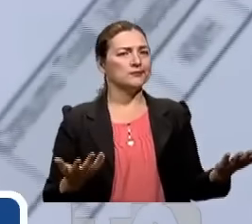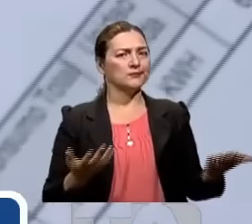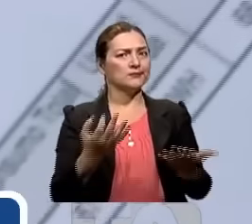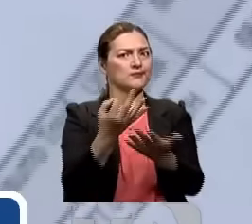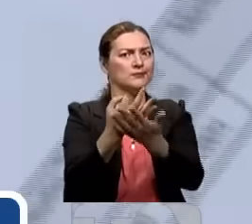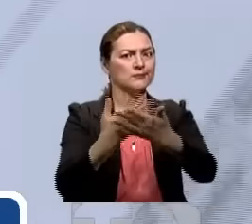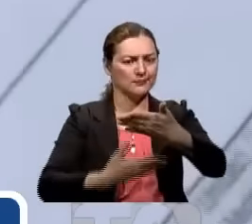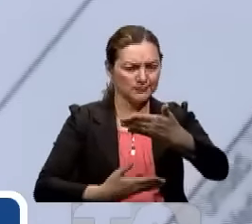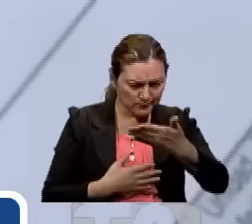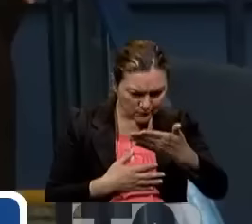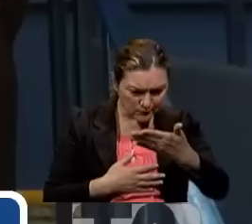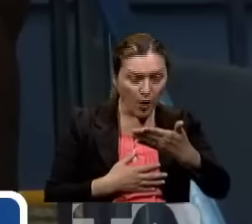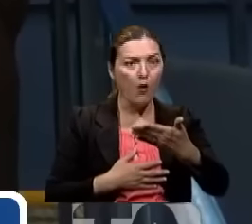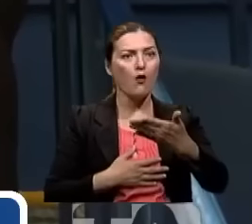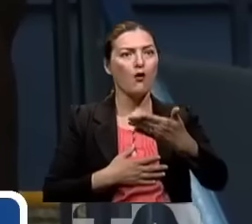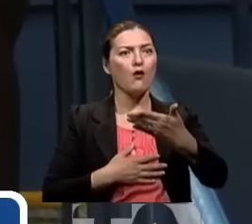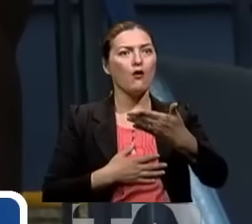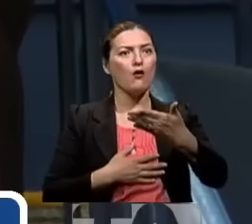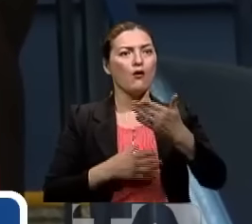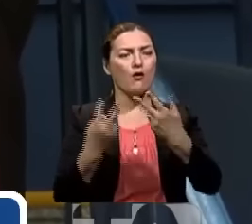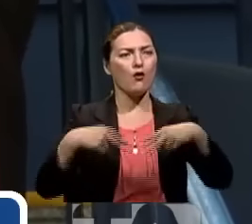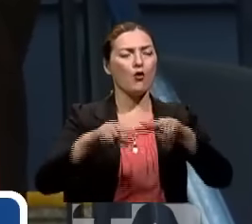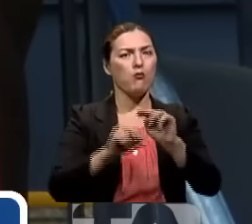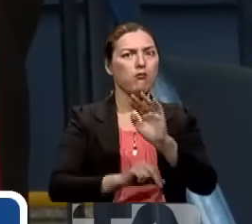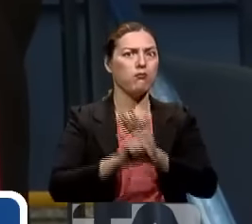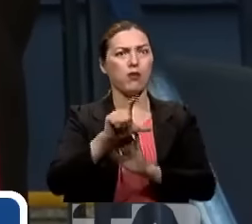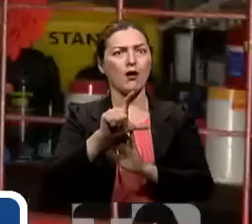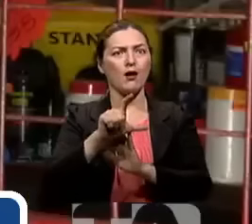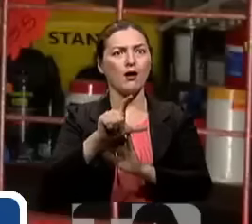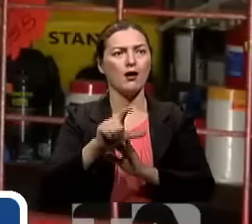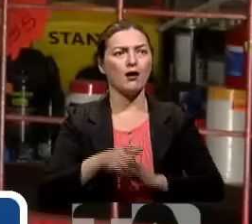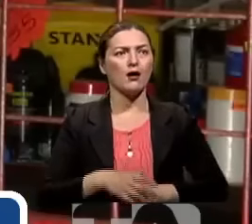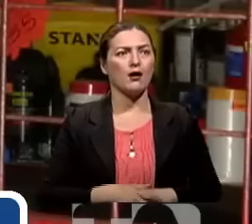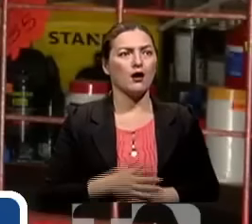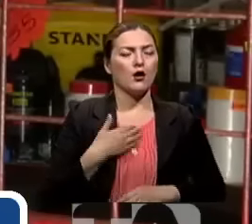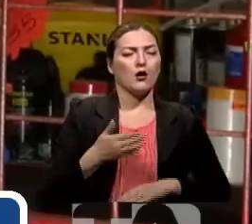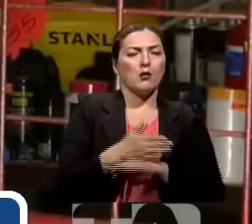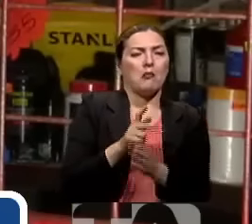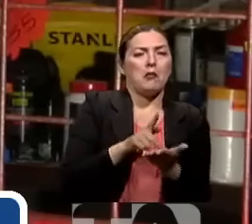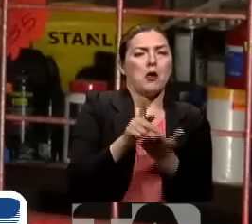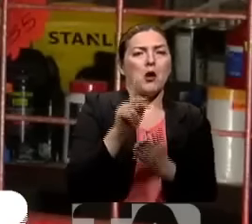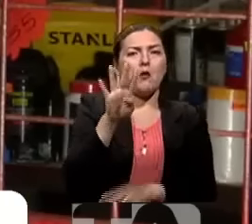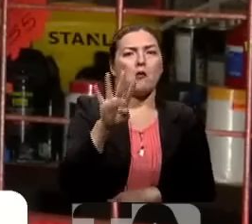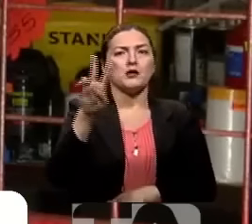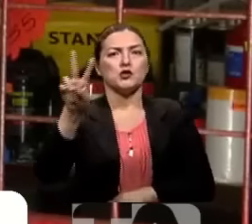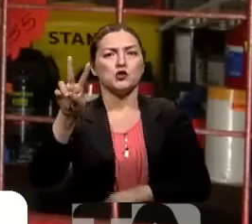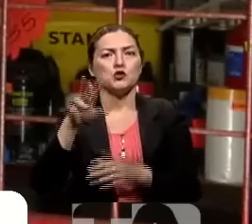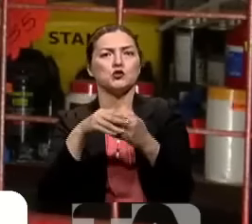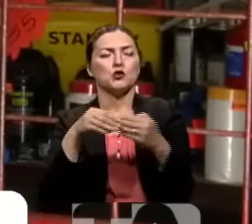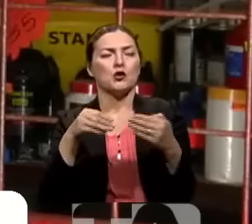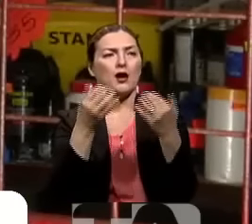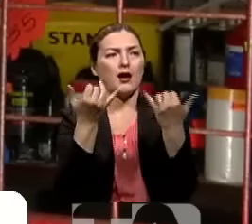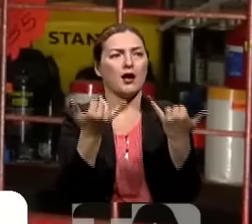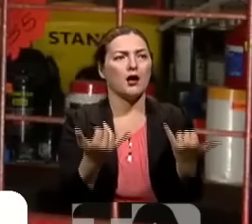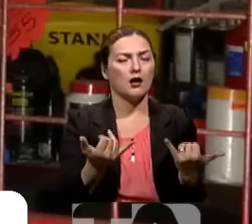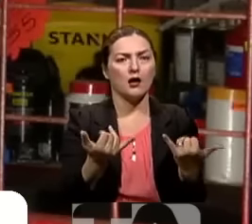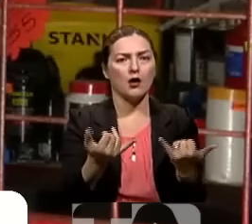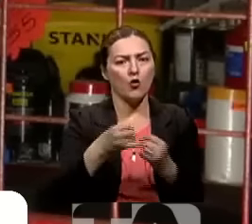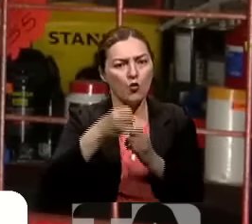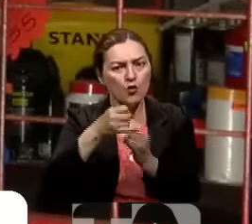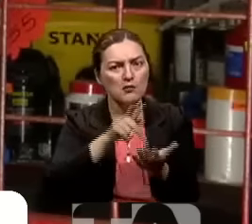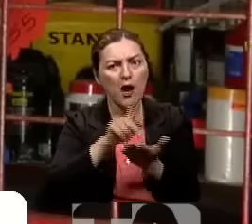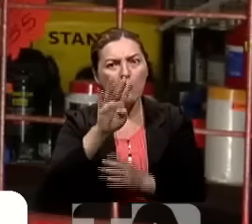llegando, sino que según varios moradores se han disparado. Yo estaba pagando sobre los $42. Ahora, la última